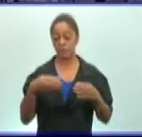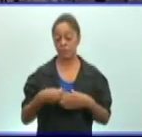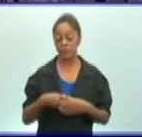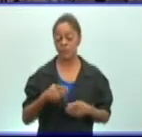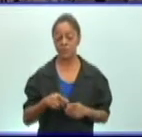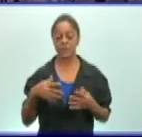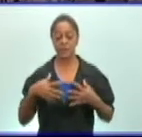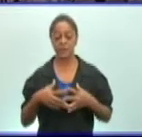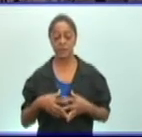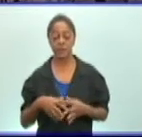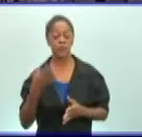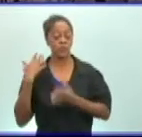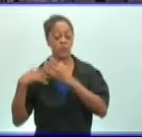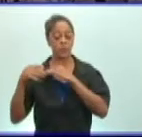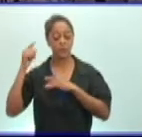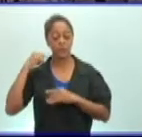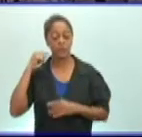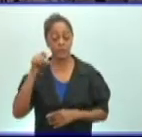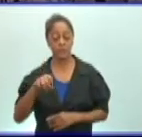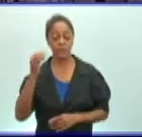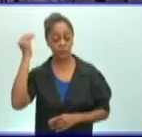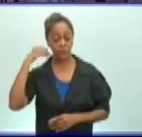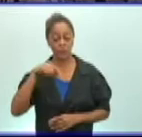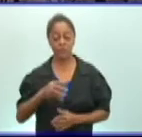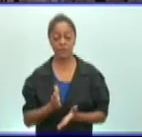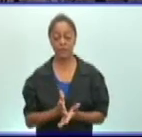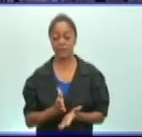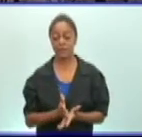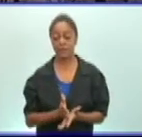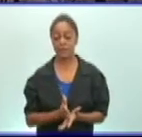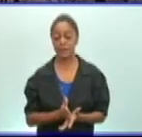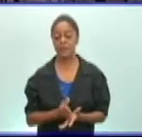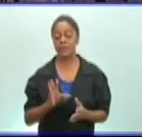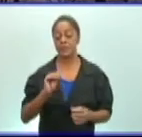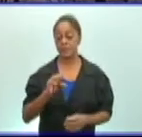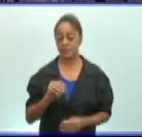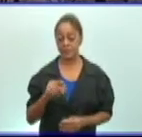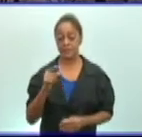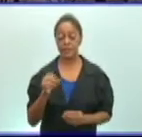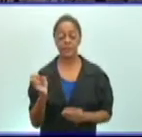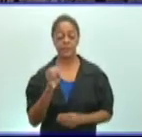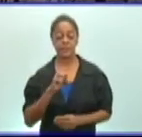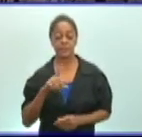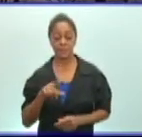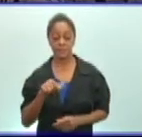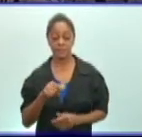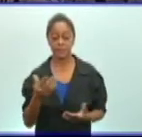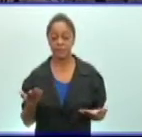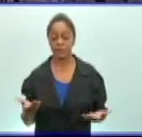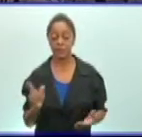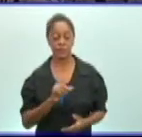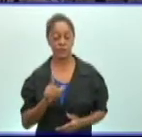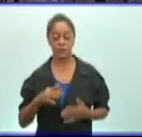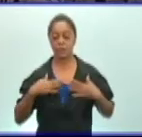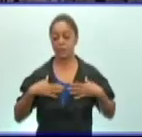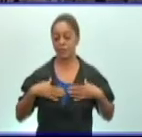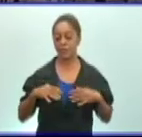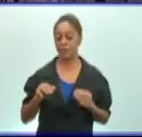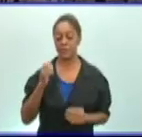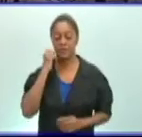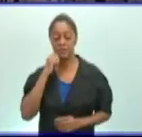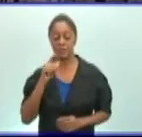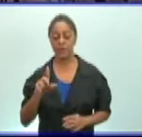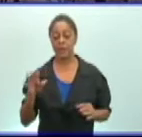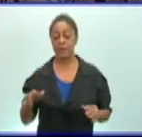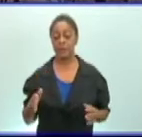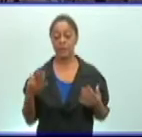la antigua Grecia. Y usted se enteró aquí en esta clase que refiere a esta civilización, pero bueno, no los voy a hacer esperar más. He venido